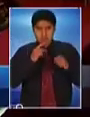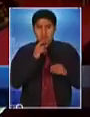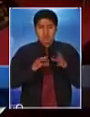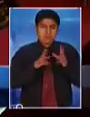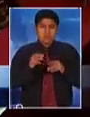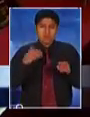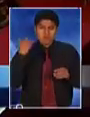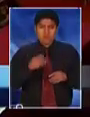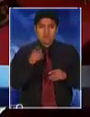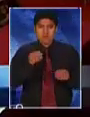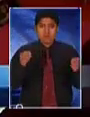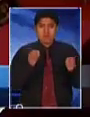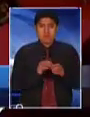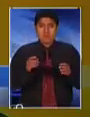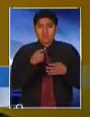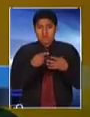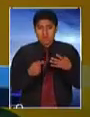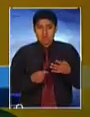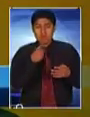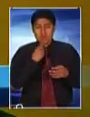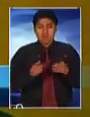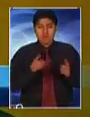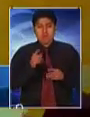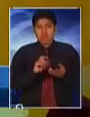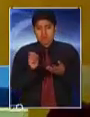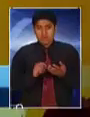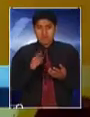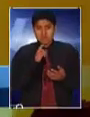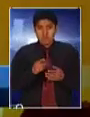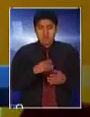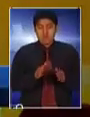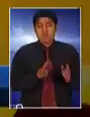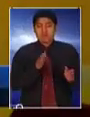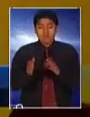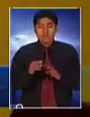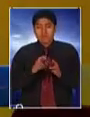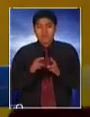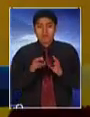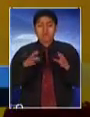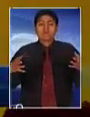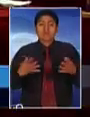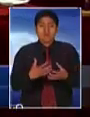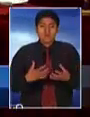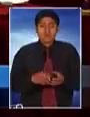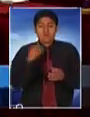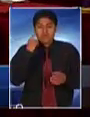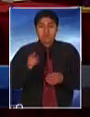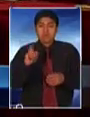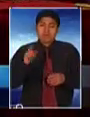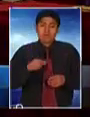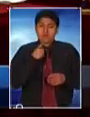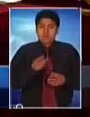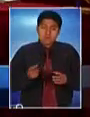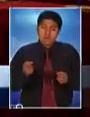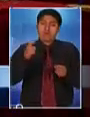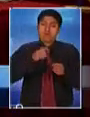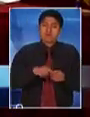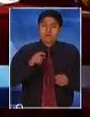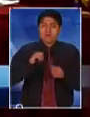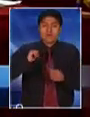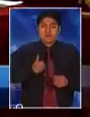de la corrupción fue uno de los más trascendentales, a los que Villanueva planteó la conformación de una comisión que no solo